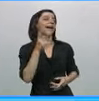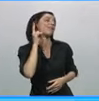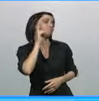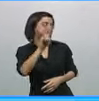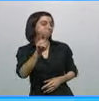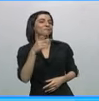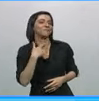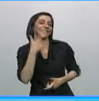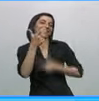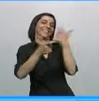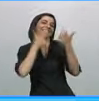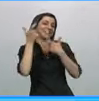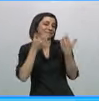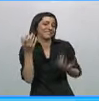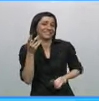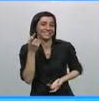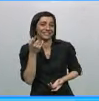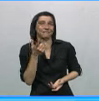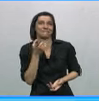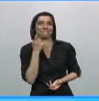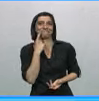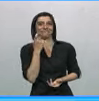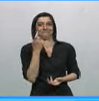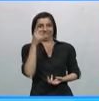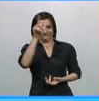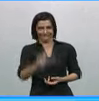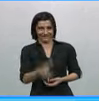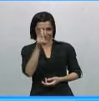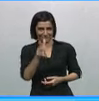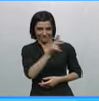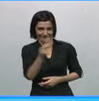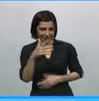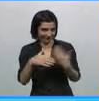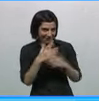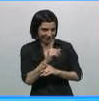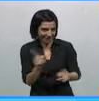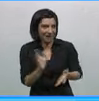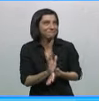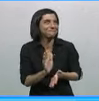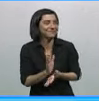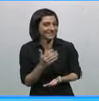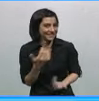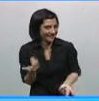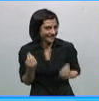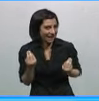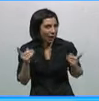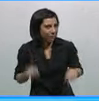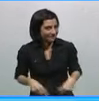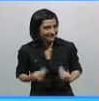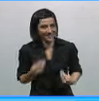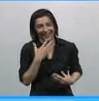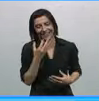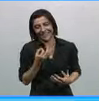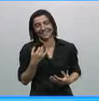Claro. Pero... Sin presión, obvio, sin presión. Claro, como es... Porque